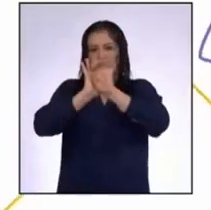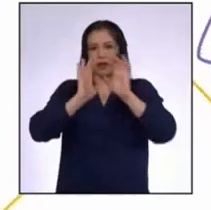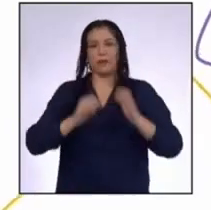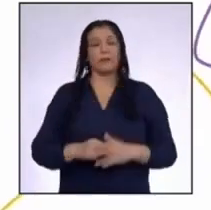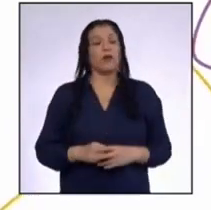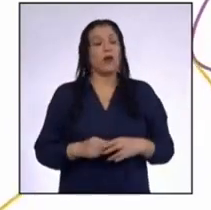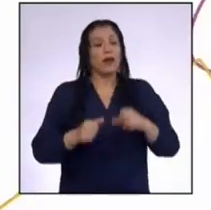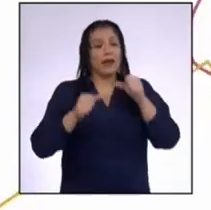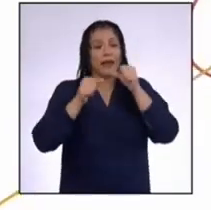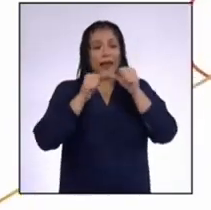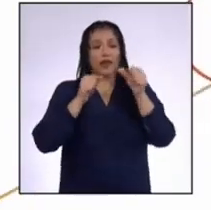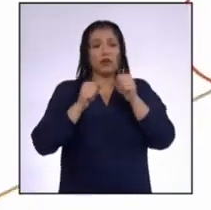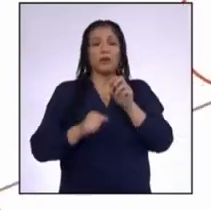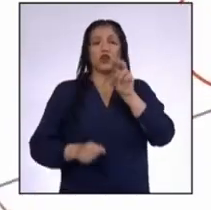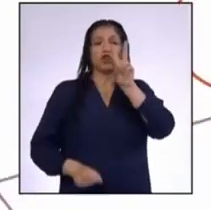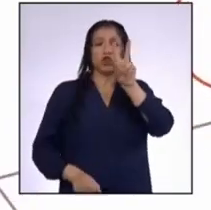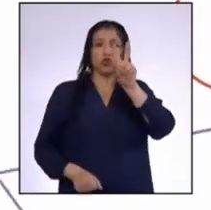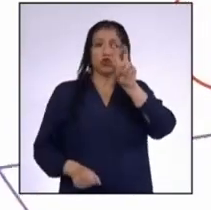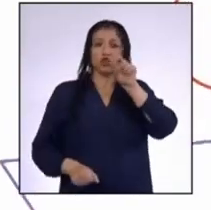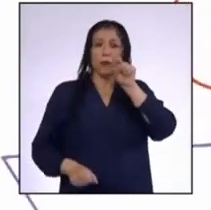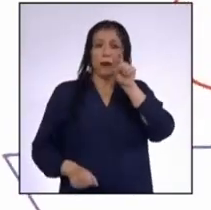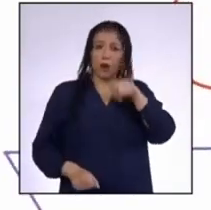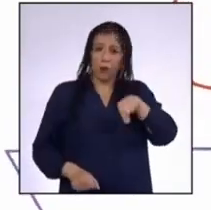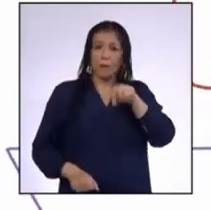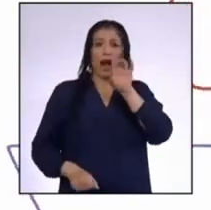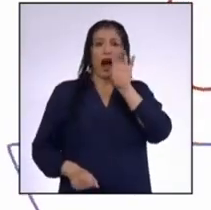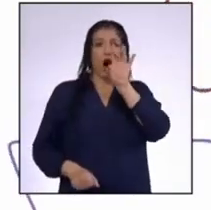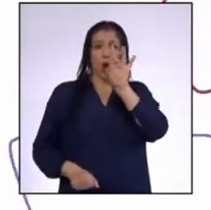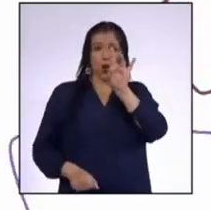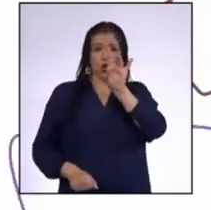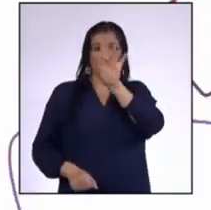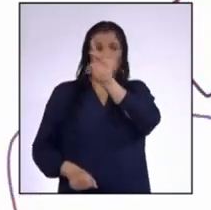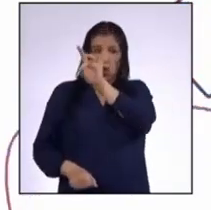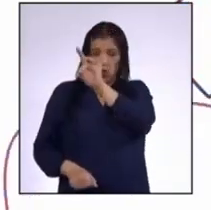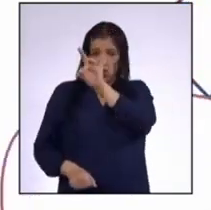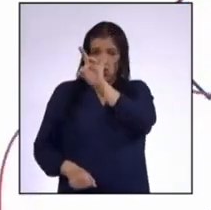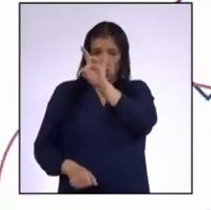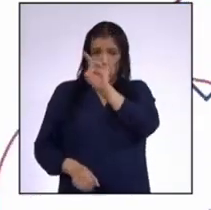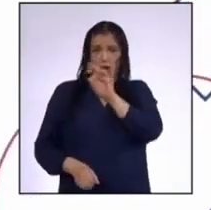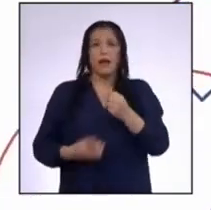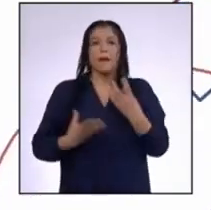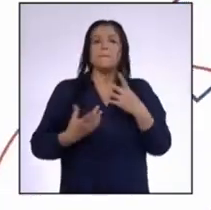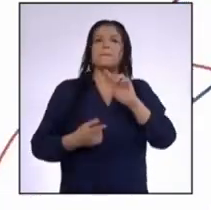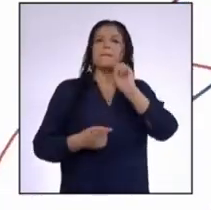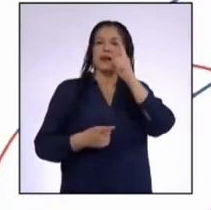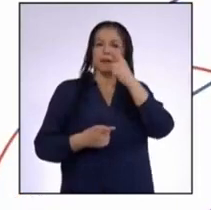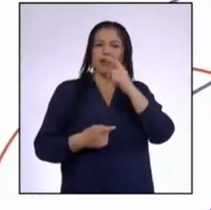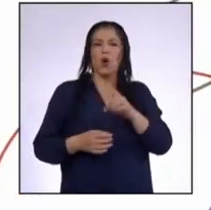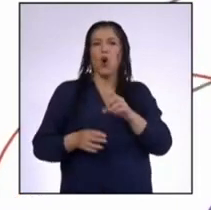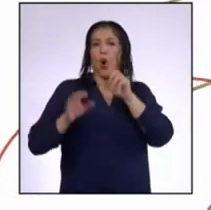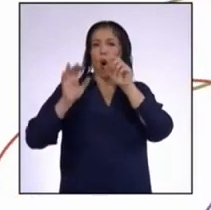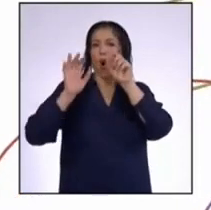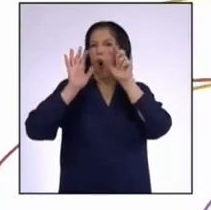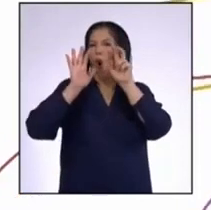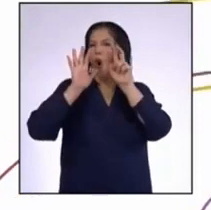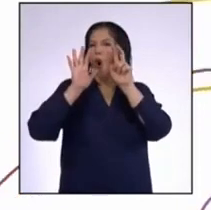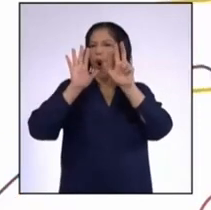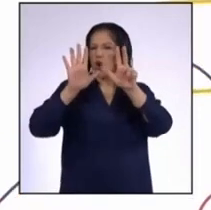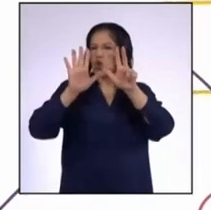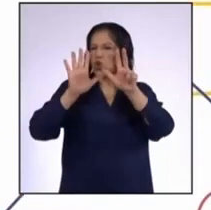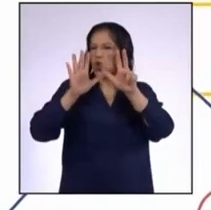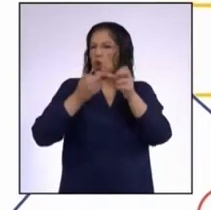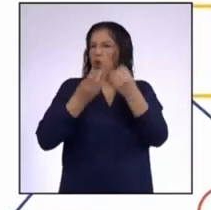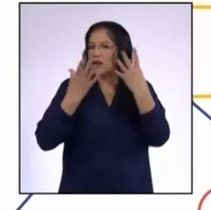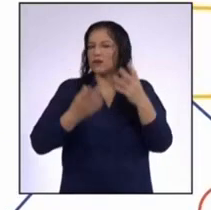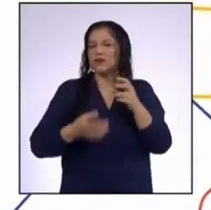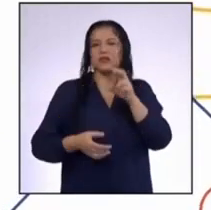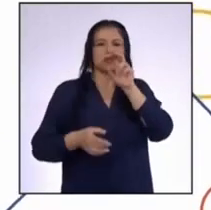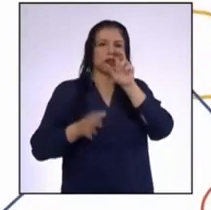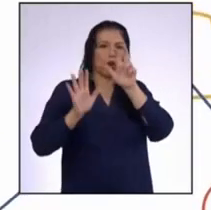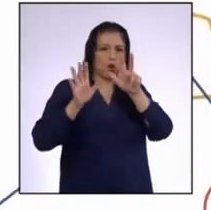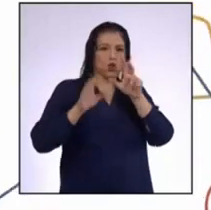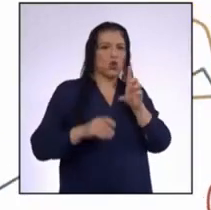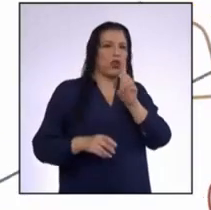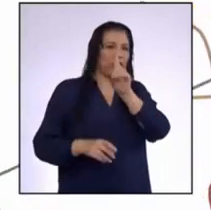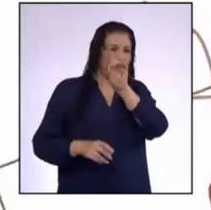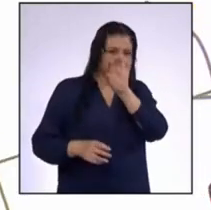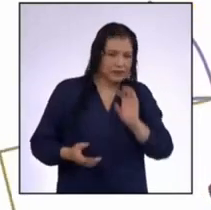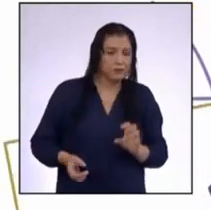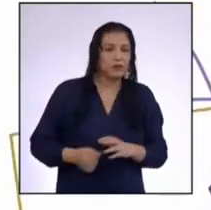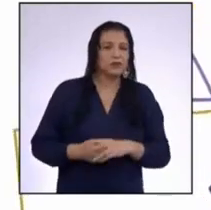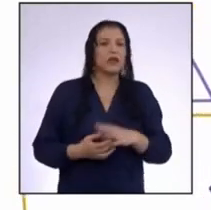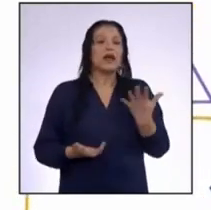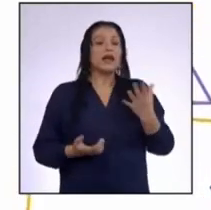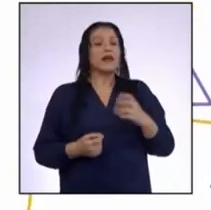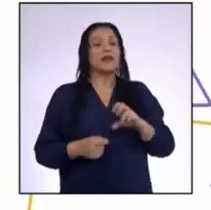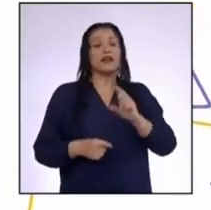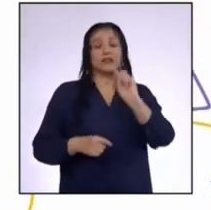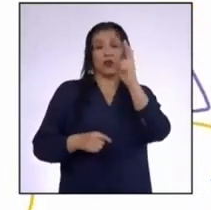el número 2 enteros 88 centésimos, el valor de la primera cifra 8 es 8 décimos y el valor de la segunda